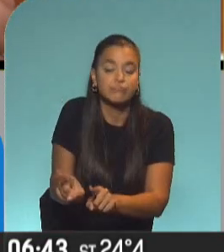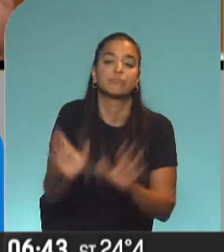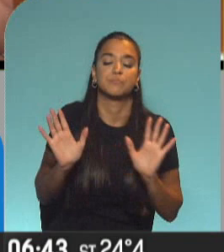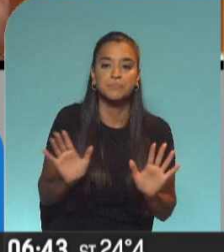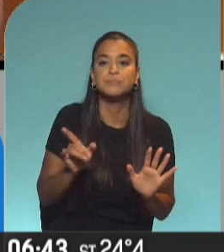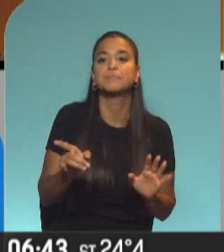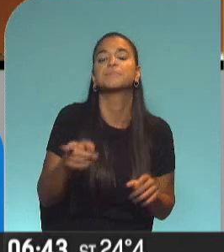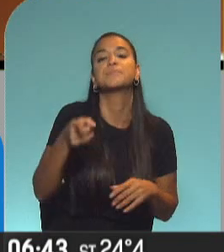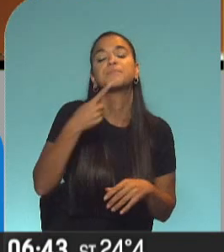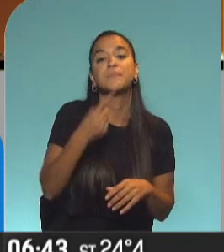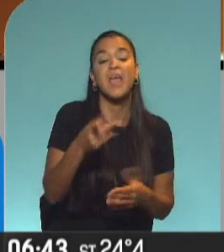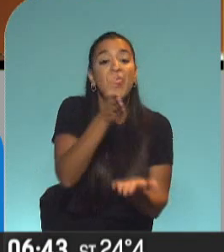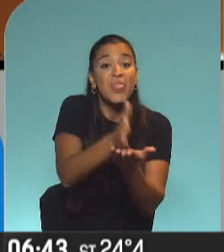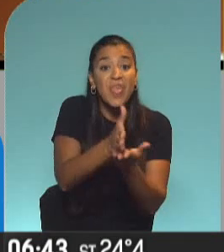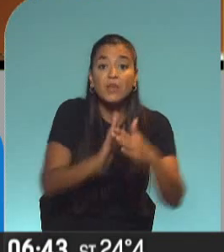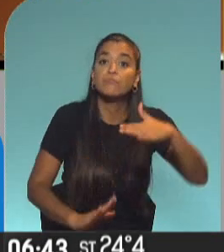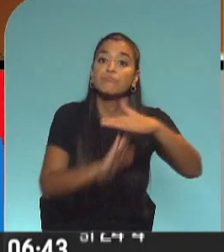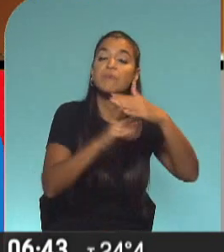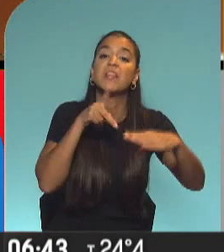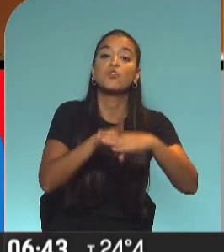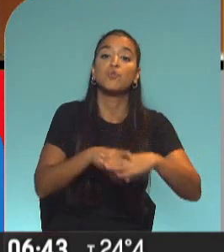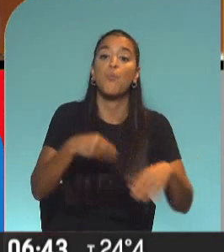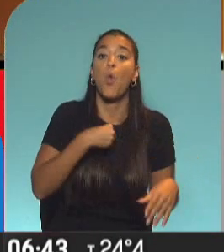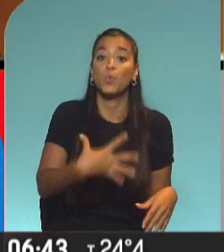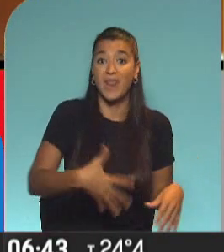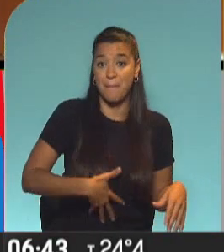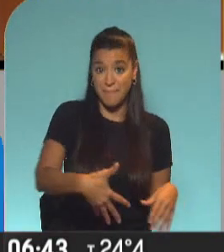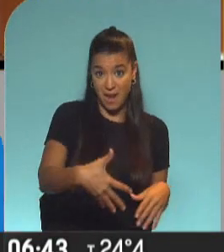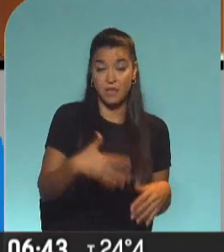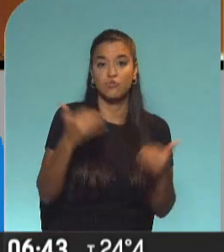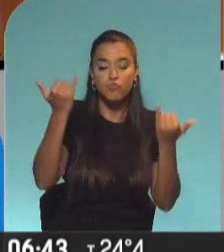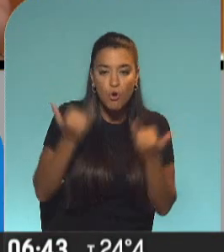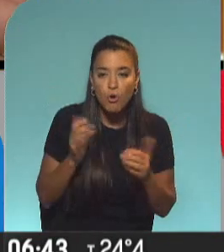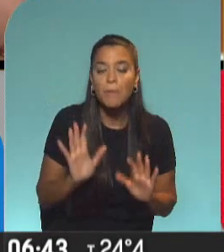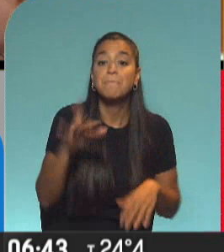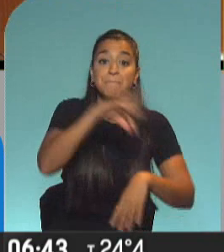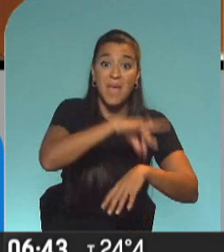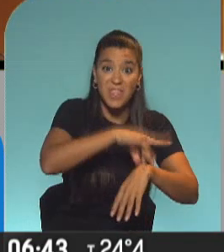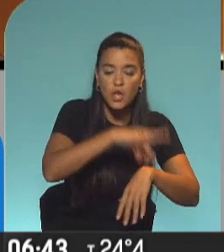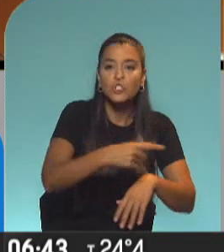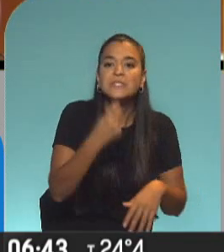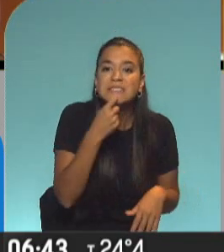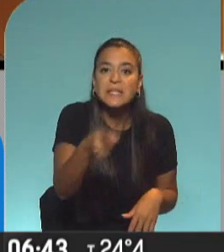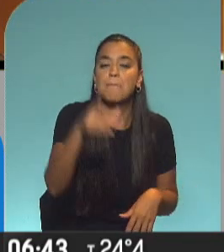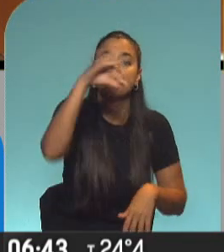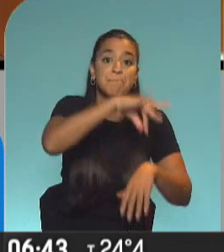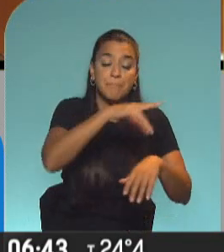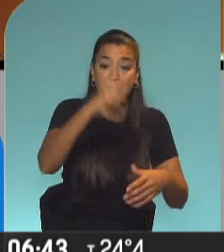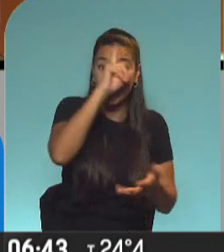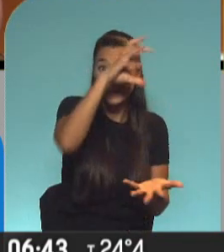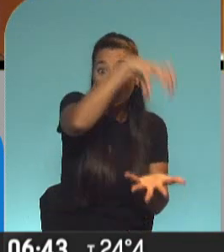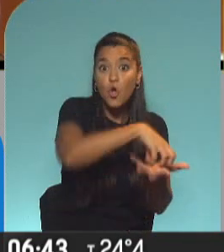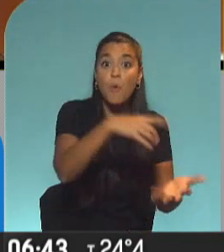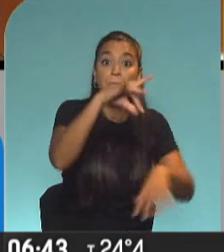cuando prevalezca el derecho, lo decías vos recién, a la interrupción voluntaria del embarazo. Porque ¿qué tiene que hacer ese médico? Bueno, si la institución no hay médicos que no sean